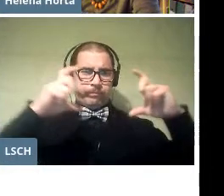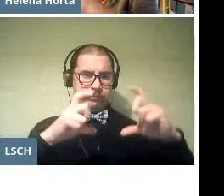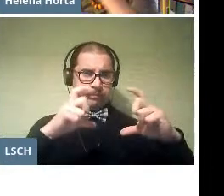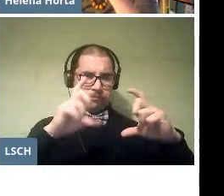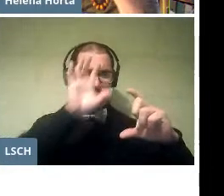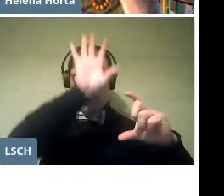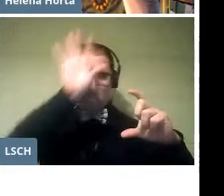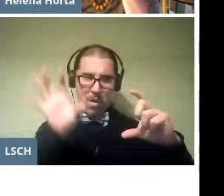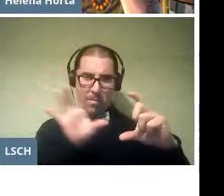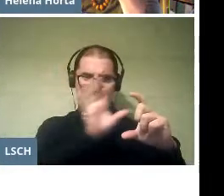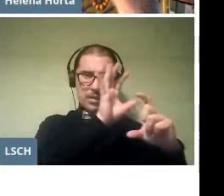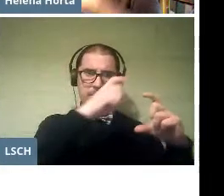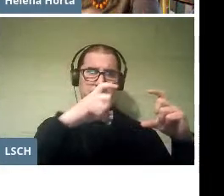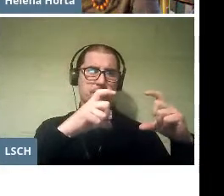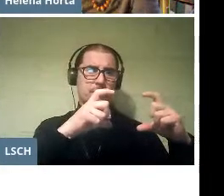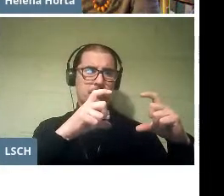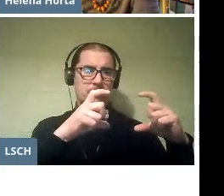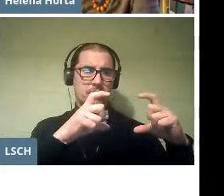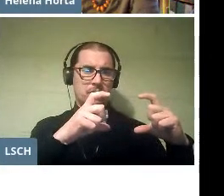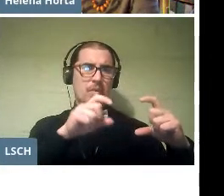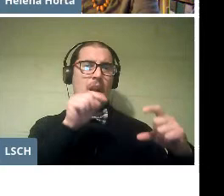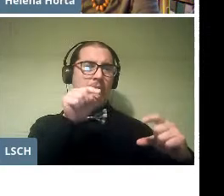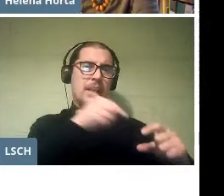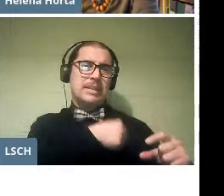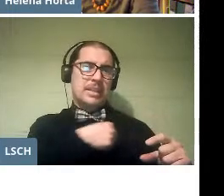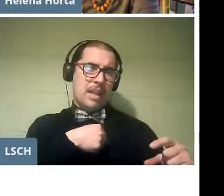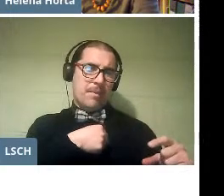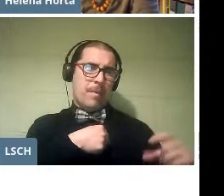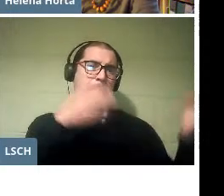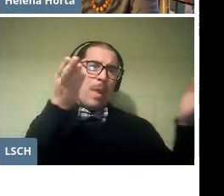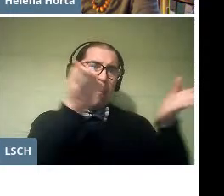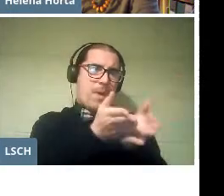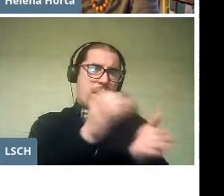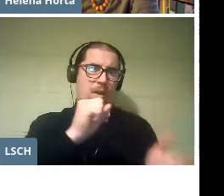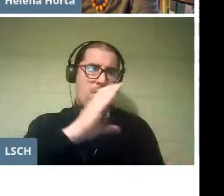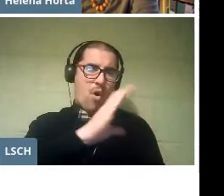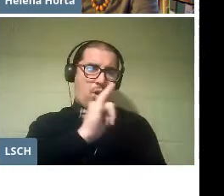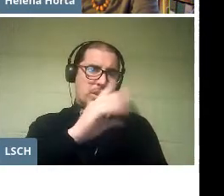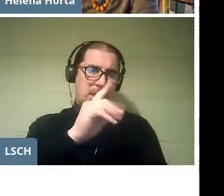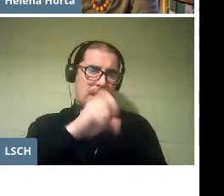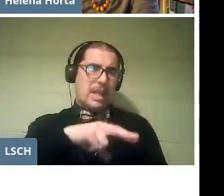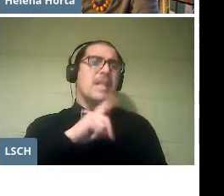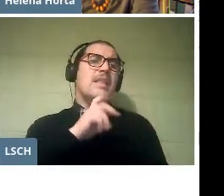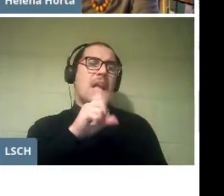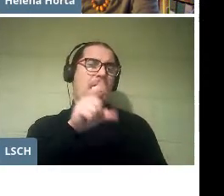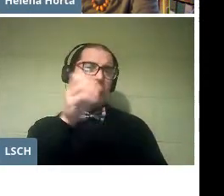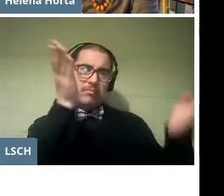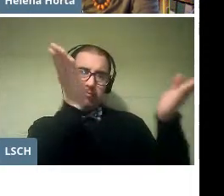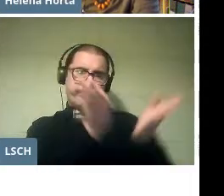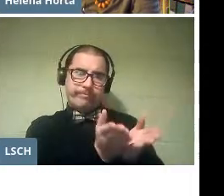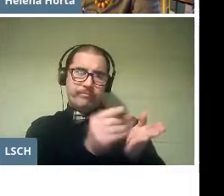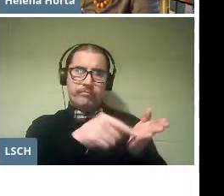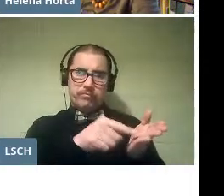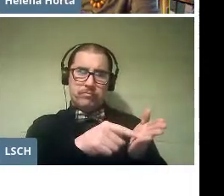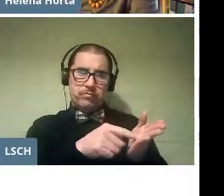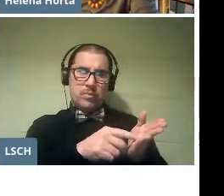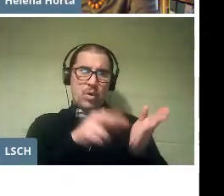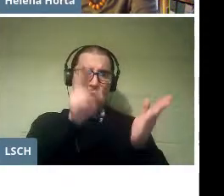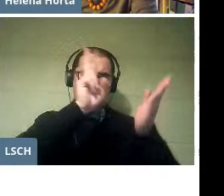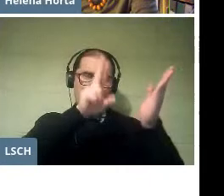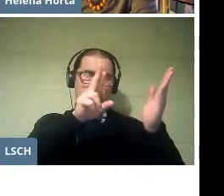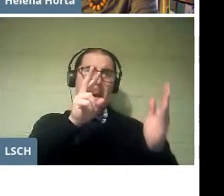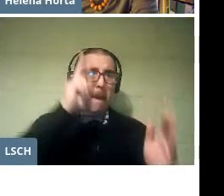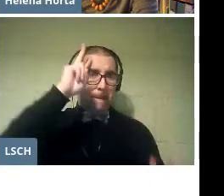geográfica de lo que en arqueología se llama valles occidentales, que incluía el extremo sur del